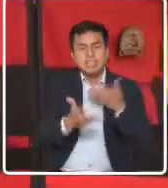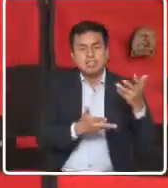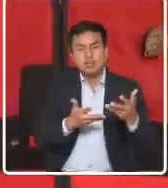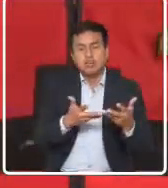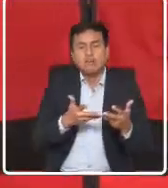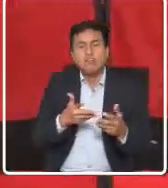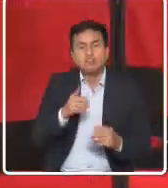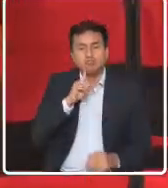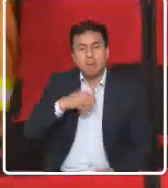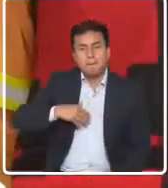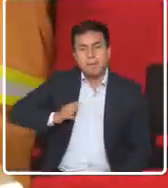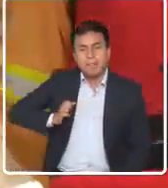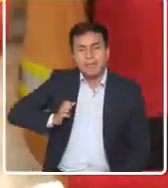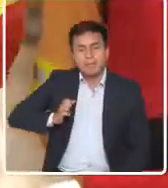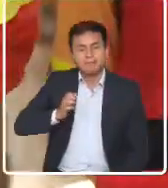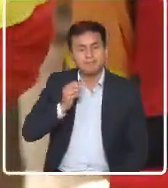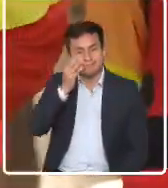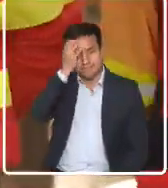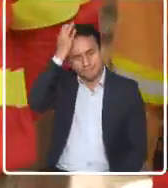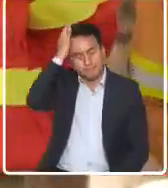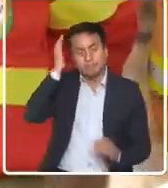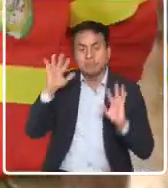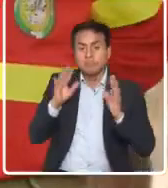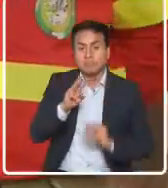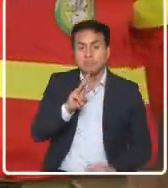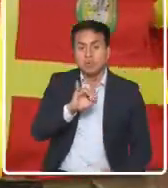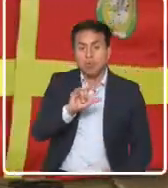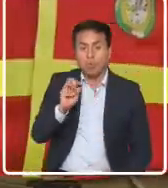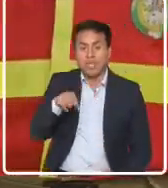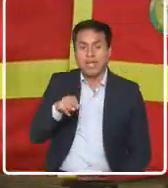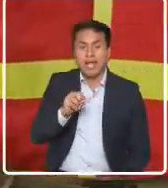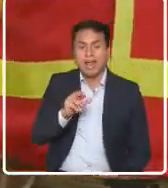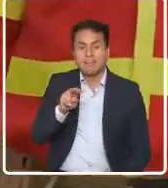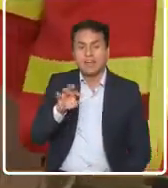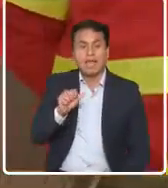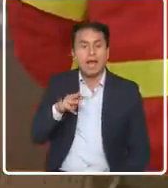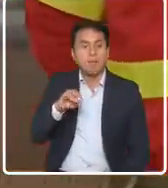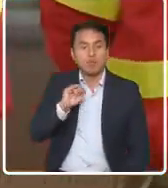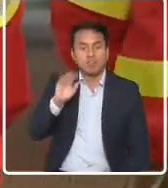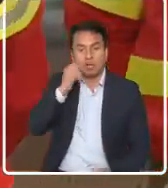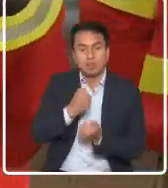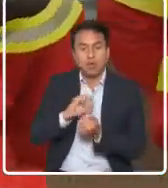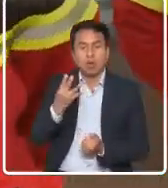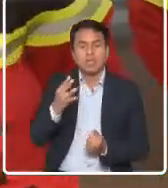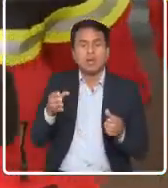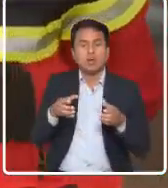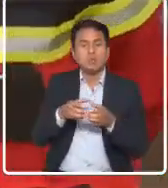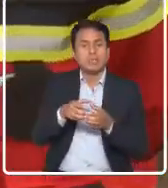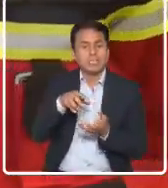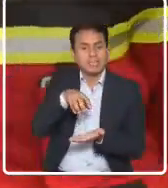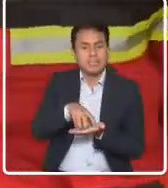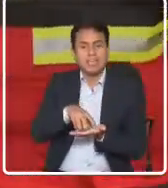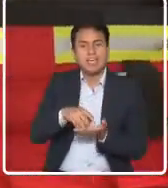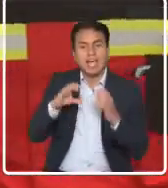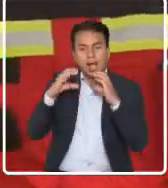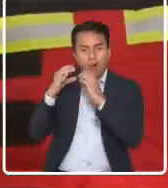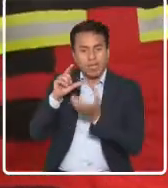Forestales, PDI. A William Aravena Muñoz, carabinero de la Cuarta Comisaría de